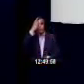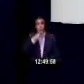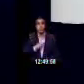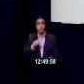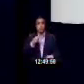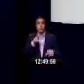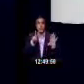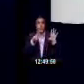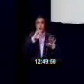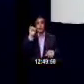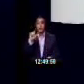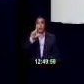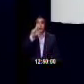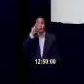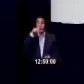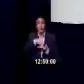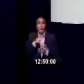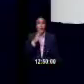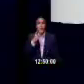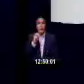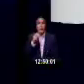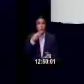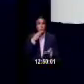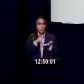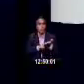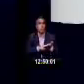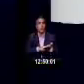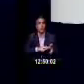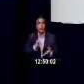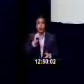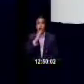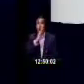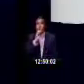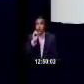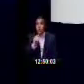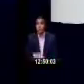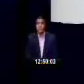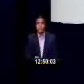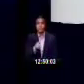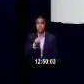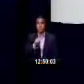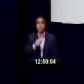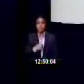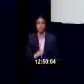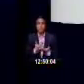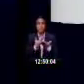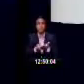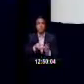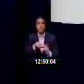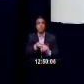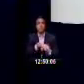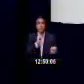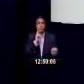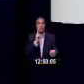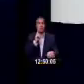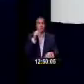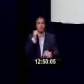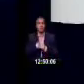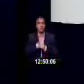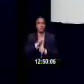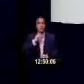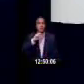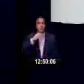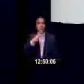de 7 de julio de 2020, mediante el cual el señor Otto Sonnenholzner Speer presenta la renuncia irrevocable al cargo